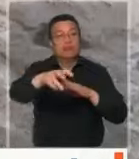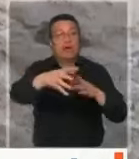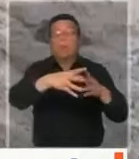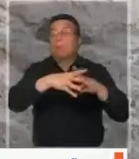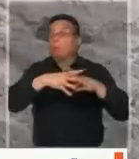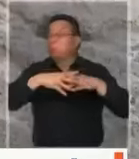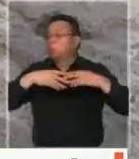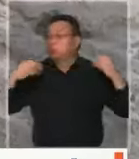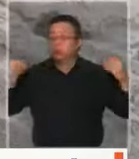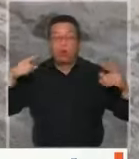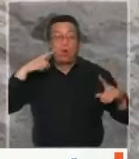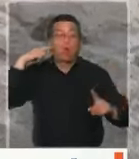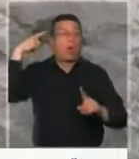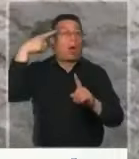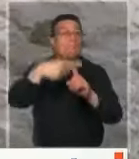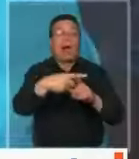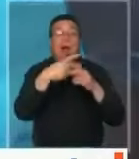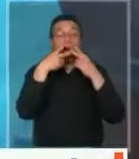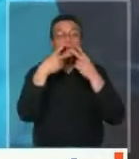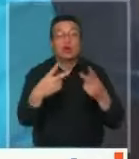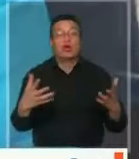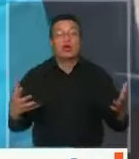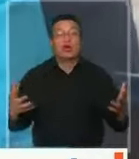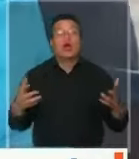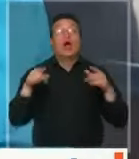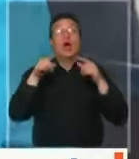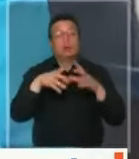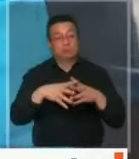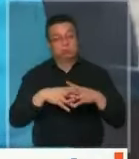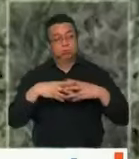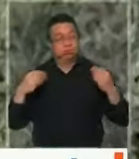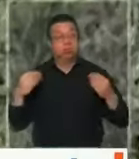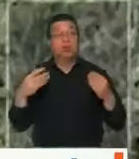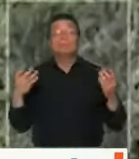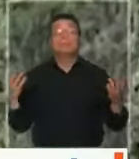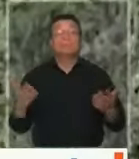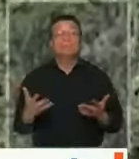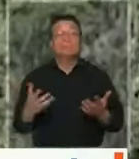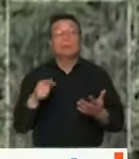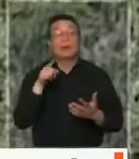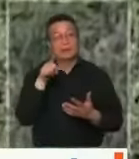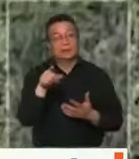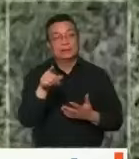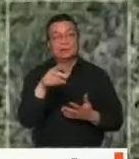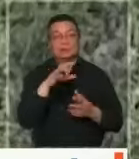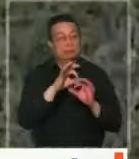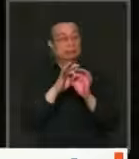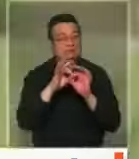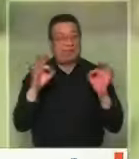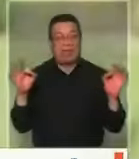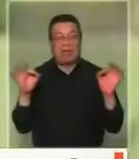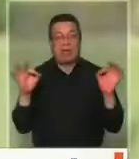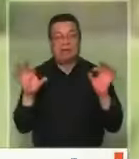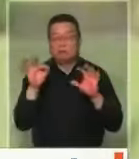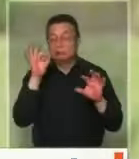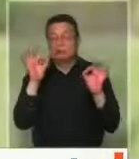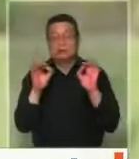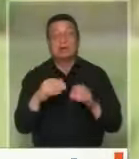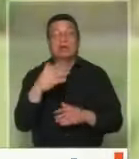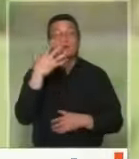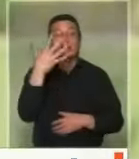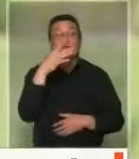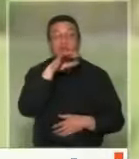apareció. Búsqueda por todo tipo de medios. Resultado, el mismo, ninguno. Solo en